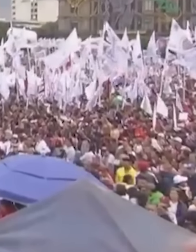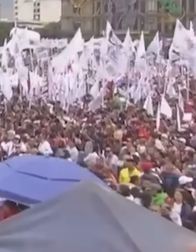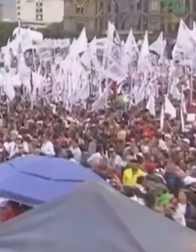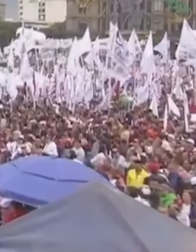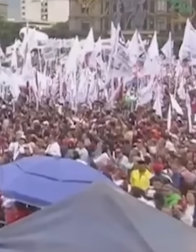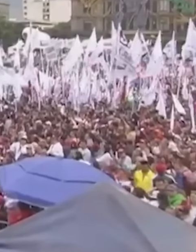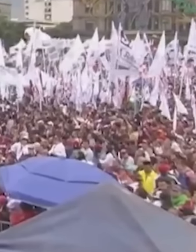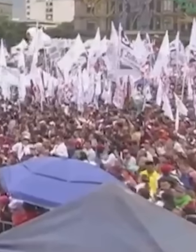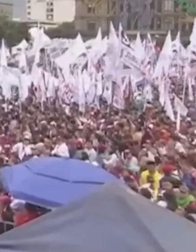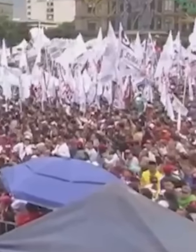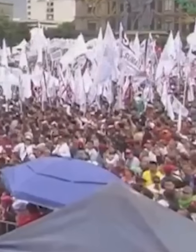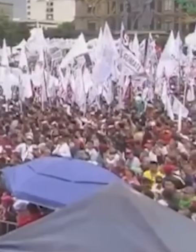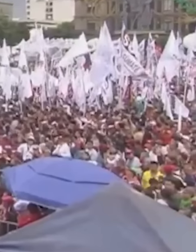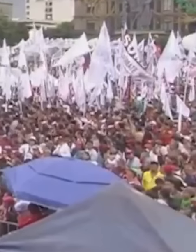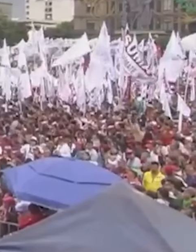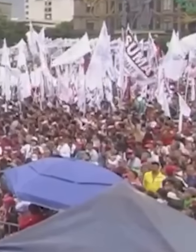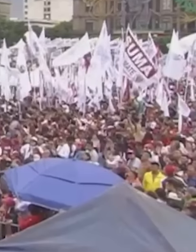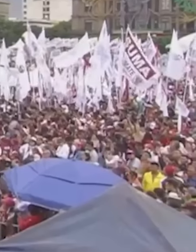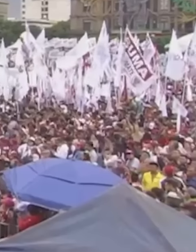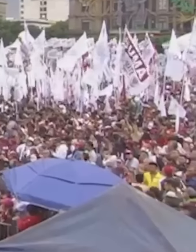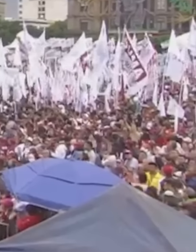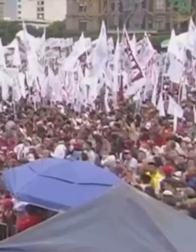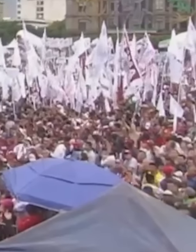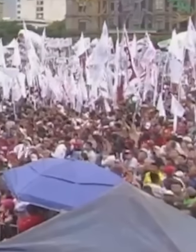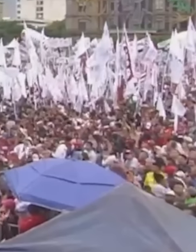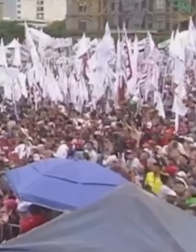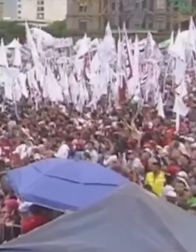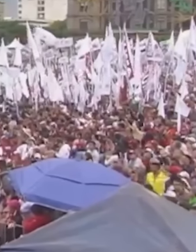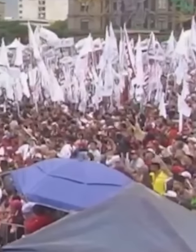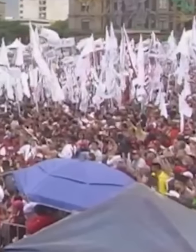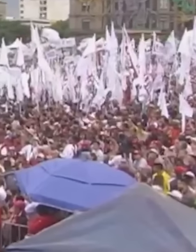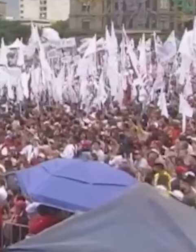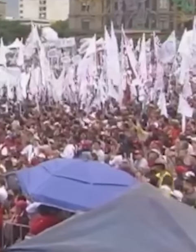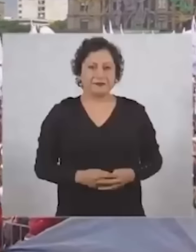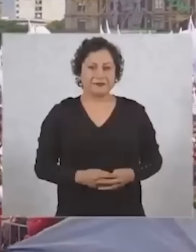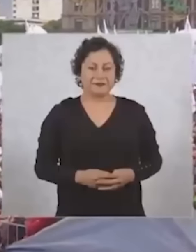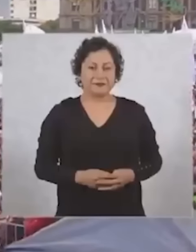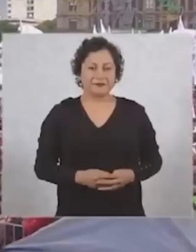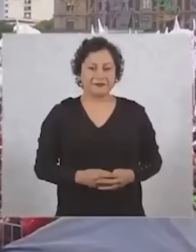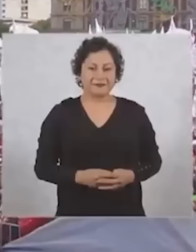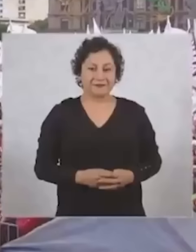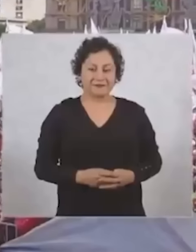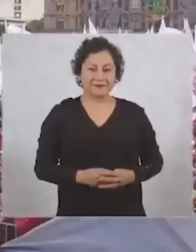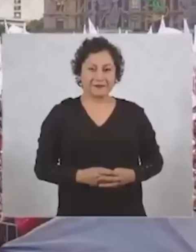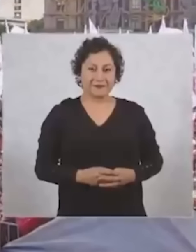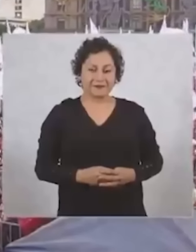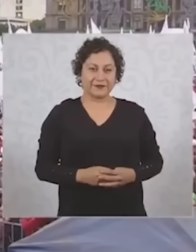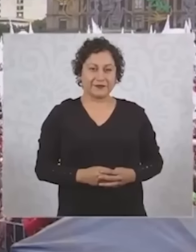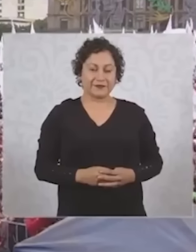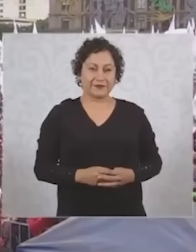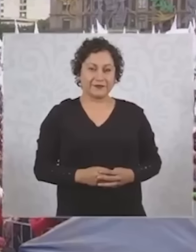de México, en esta plaza maravillosa, corazón de la